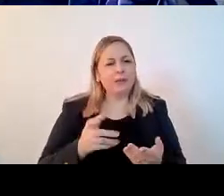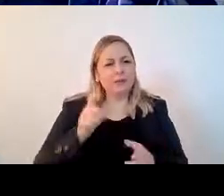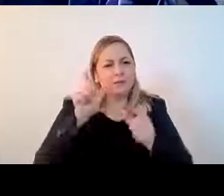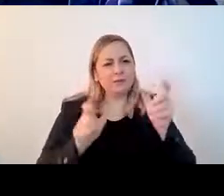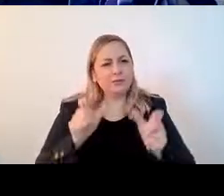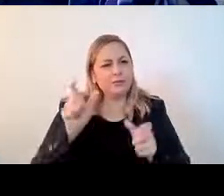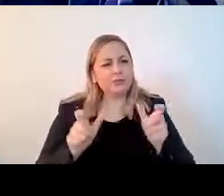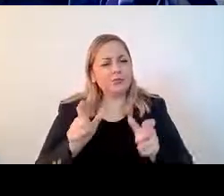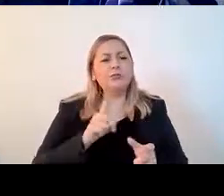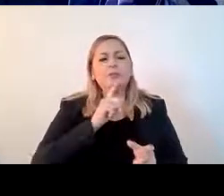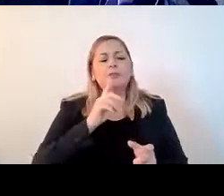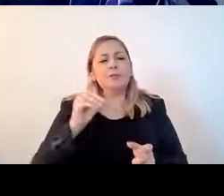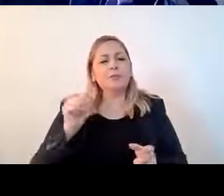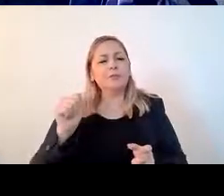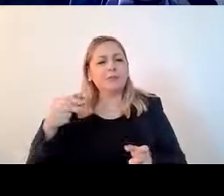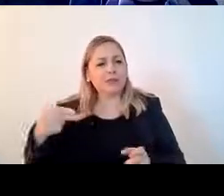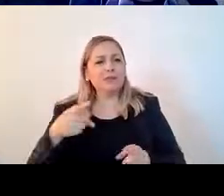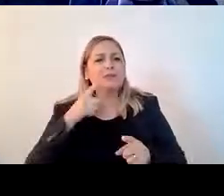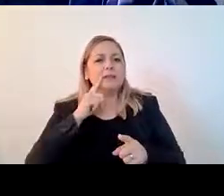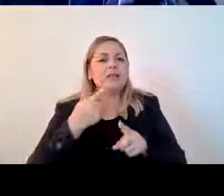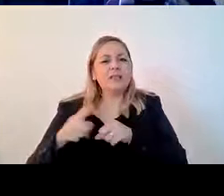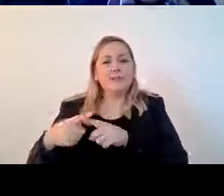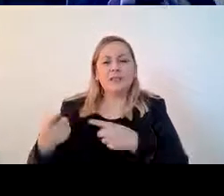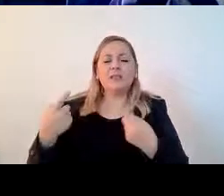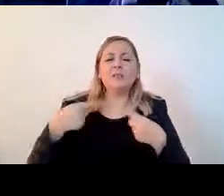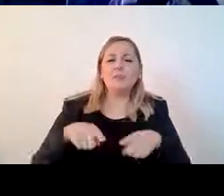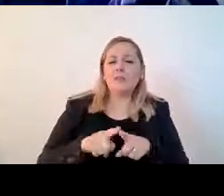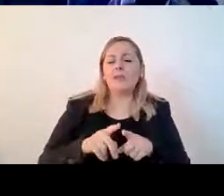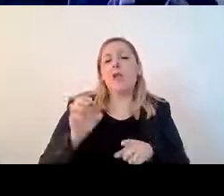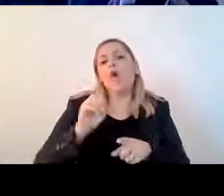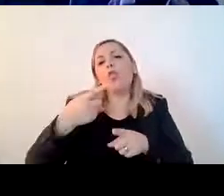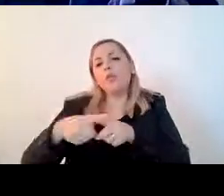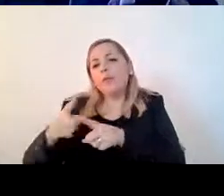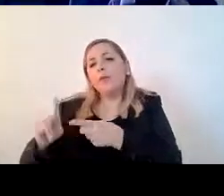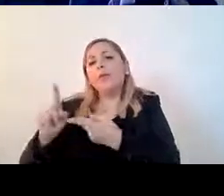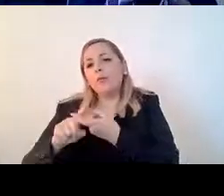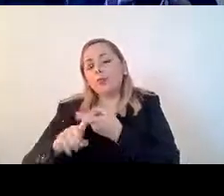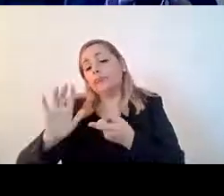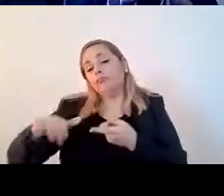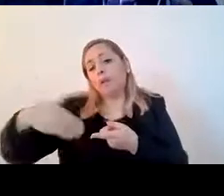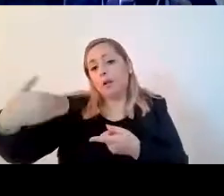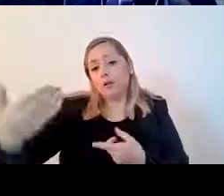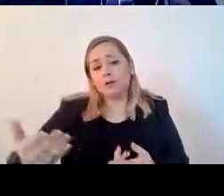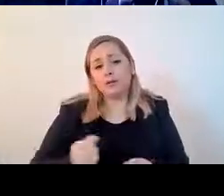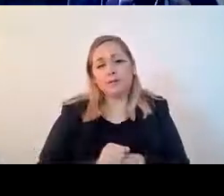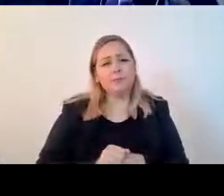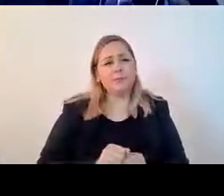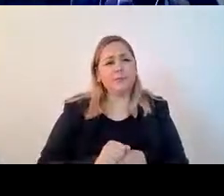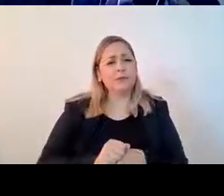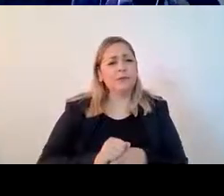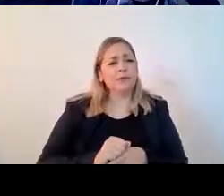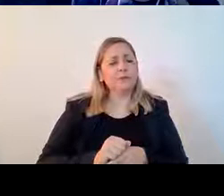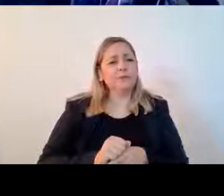cuando crecen tienden a tener varias parejas o varios matrimonios más adelante. Se refiere dificultad